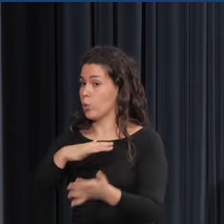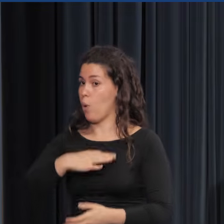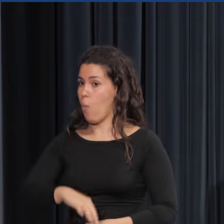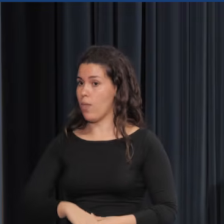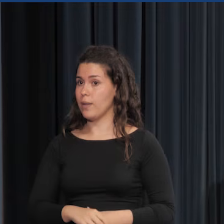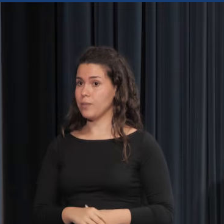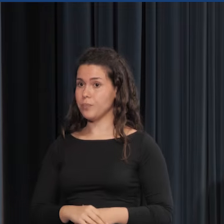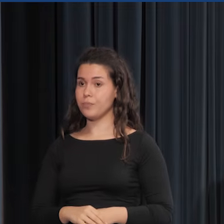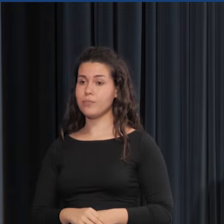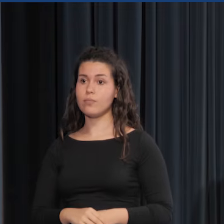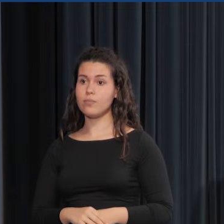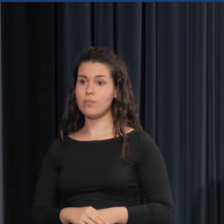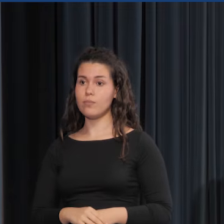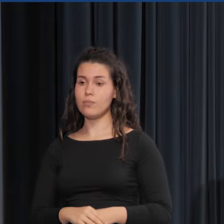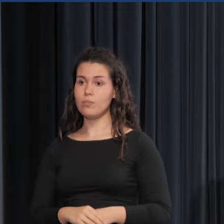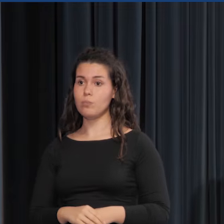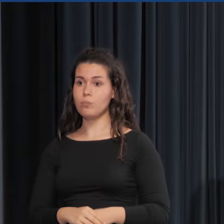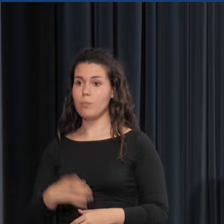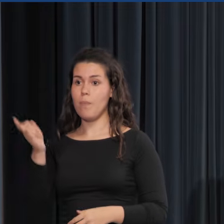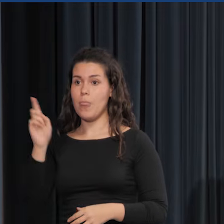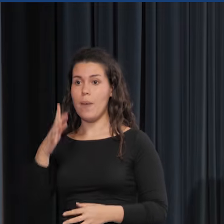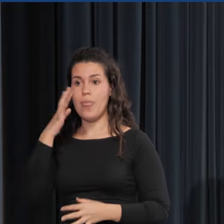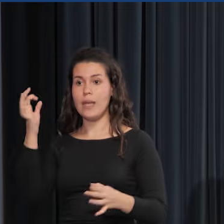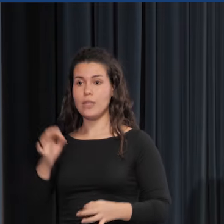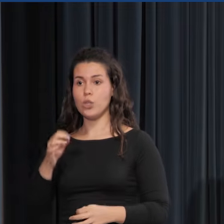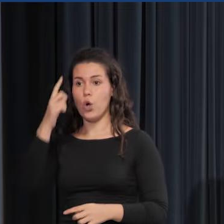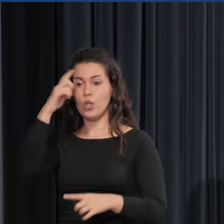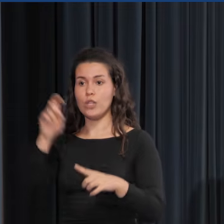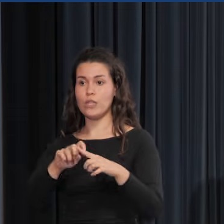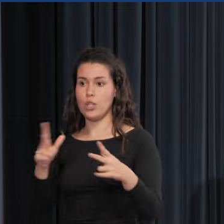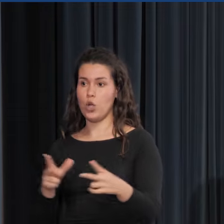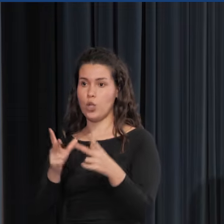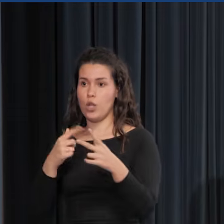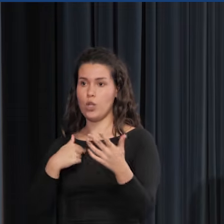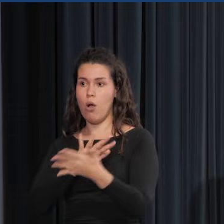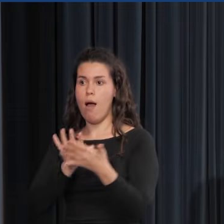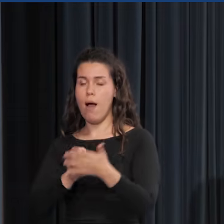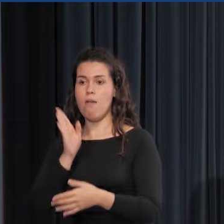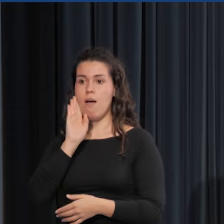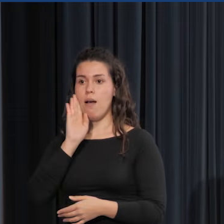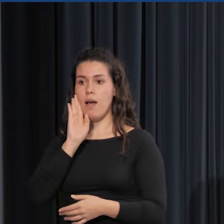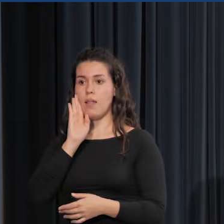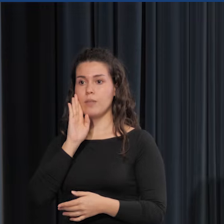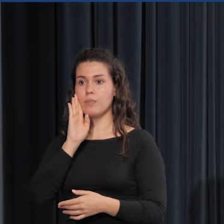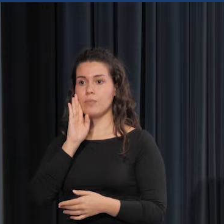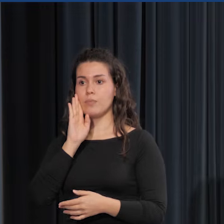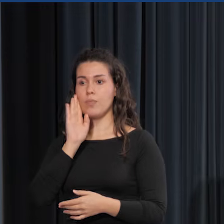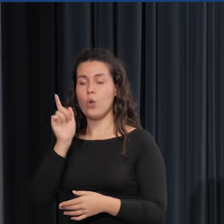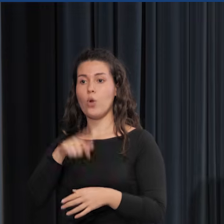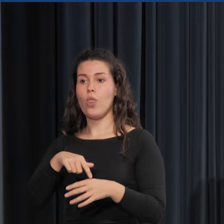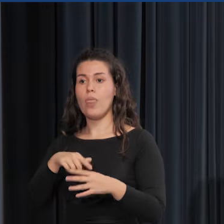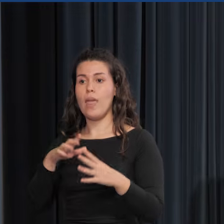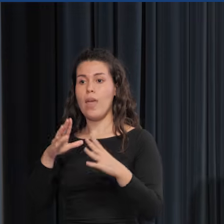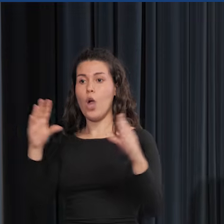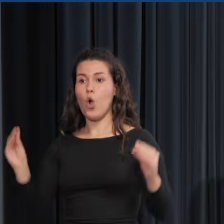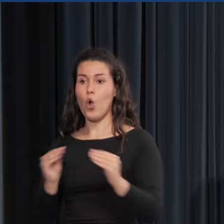Además, también en cuanto a los aspectos psicosociales, ya he comentado antes, por ejemplo, la parte de conciliación, pero también